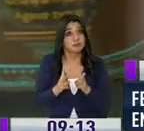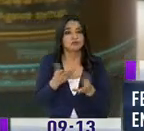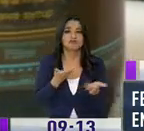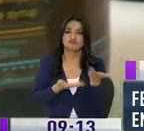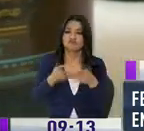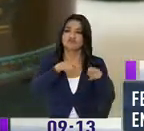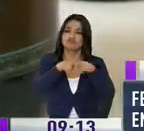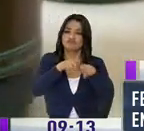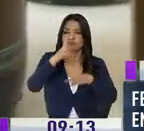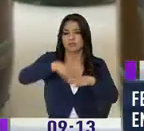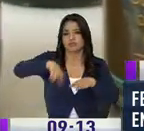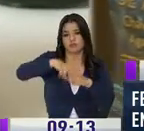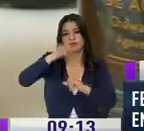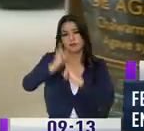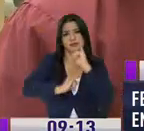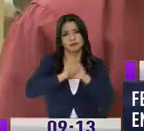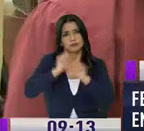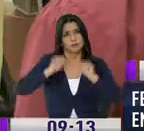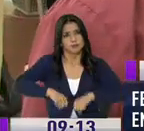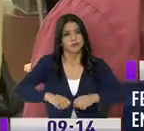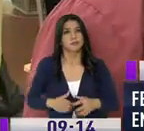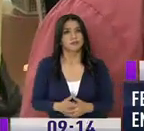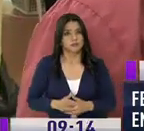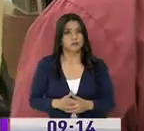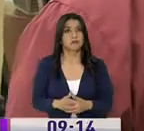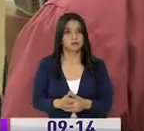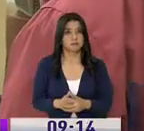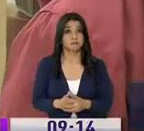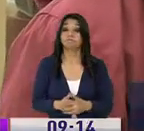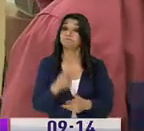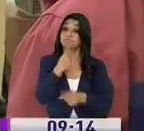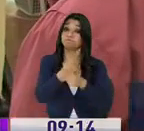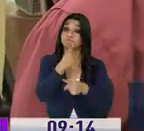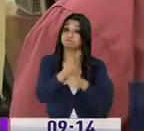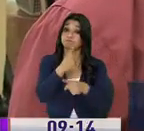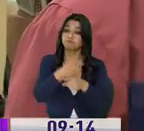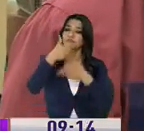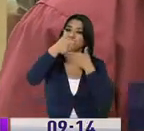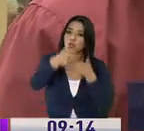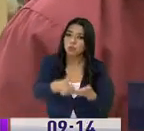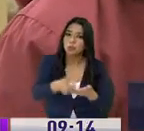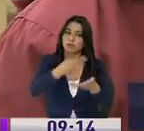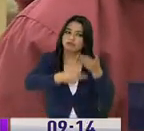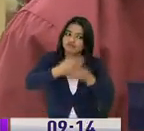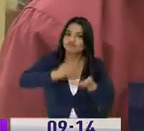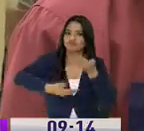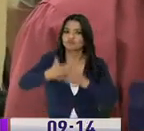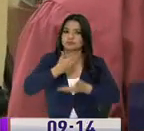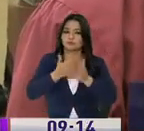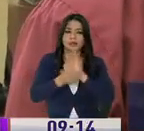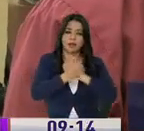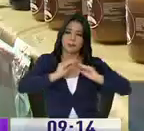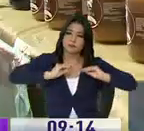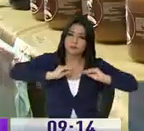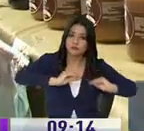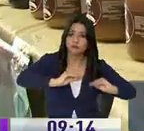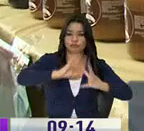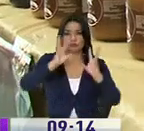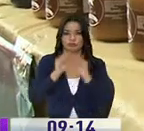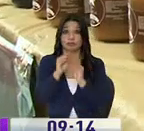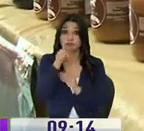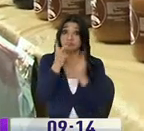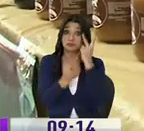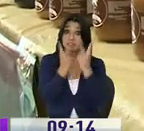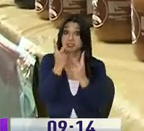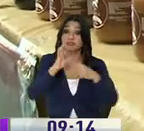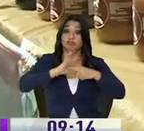en el mercado nacional e internacional. Entonces, con ellos también sí nos ayudan, nos aportan en las capacitaciones. Usted podrá